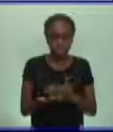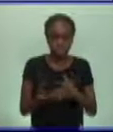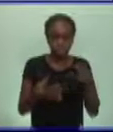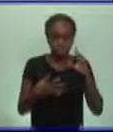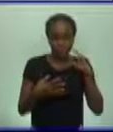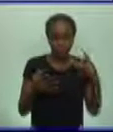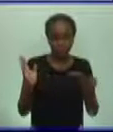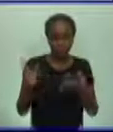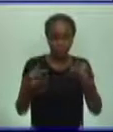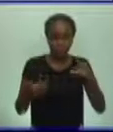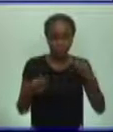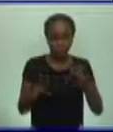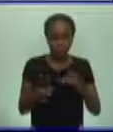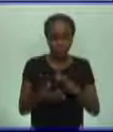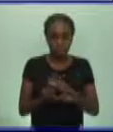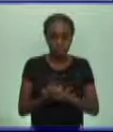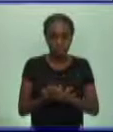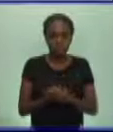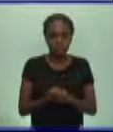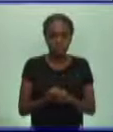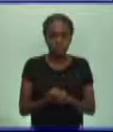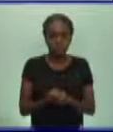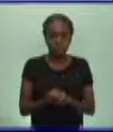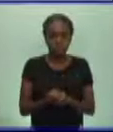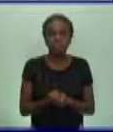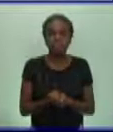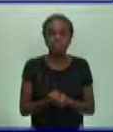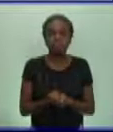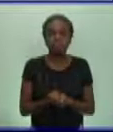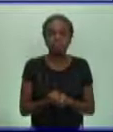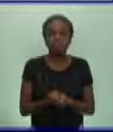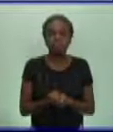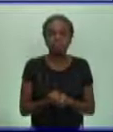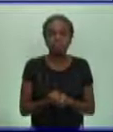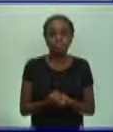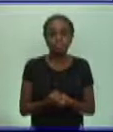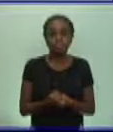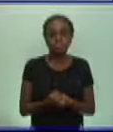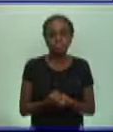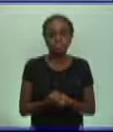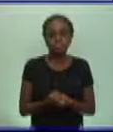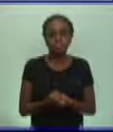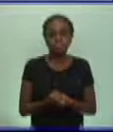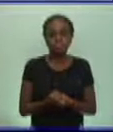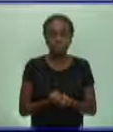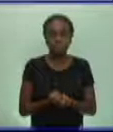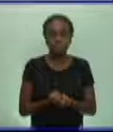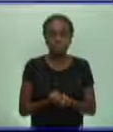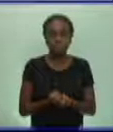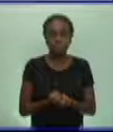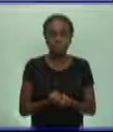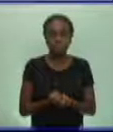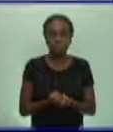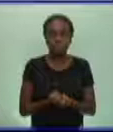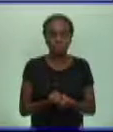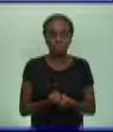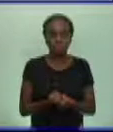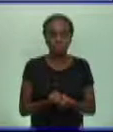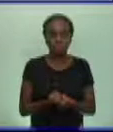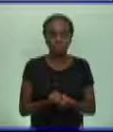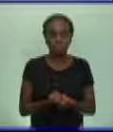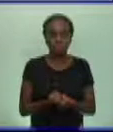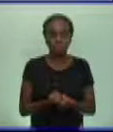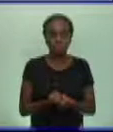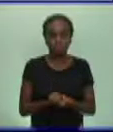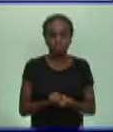los ejercicios 1 y 2 de la página 143. Además, los ejercicios 1 y 2 que